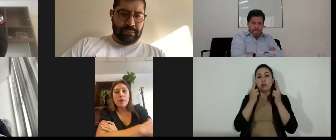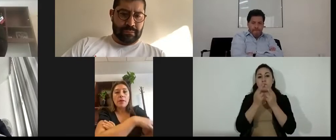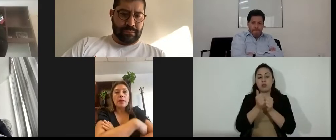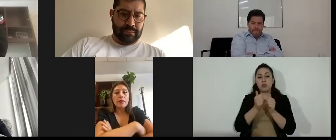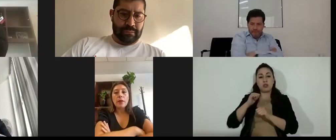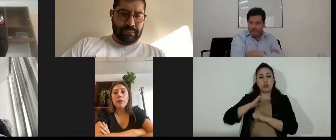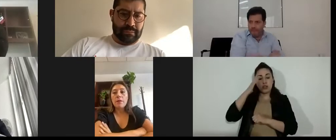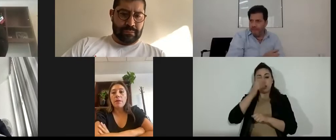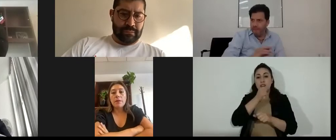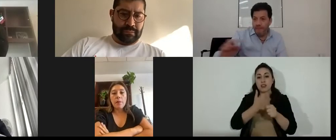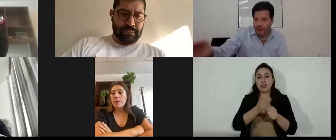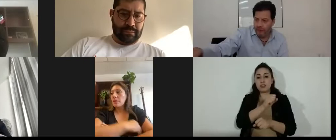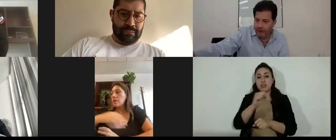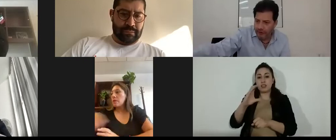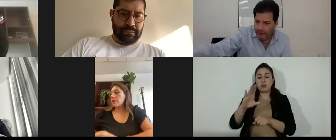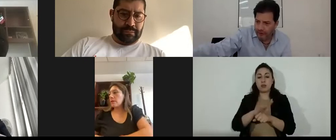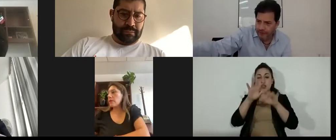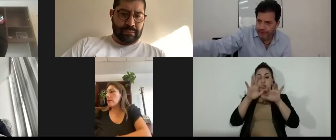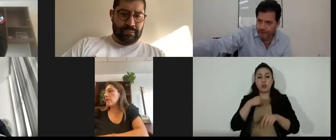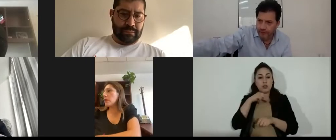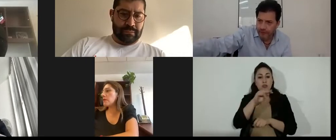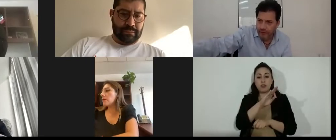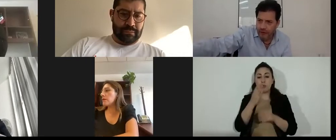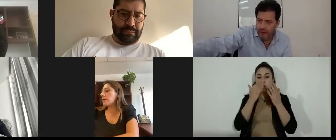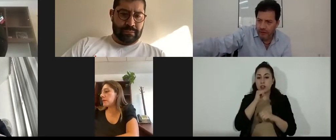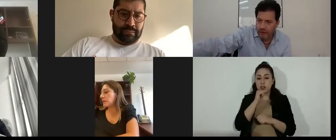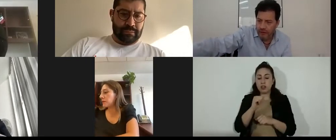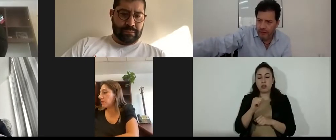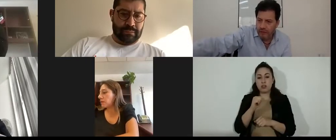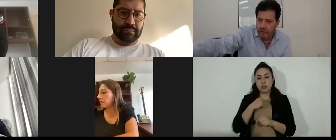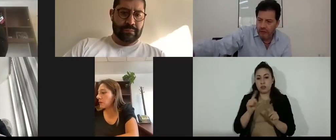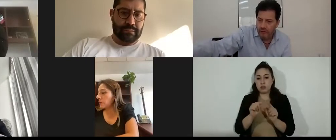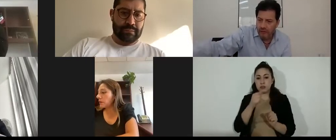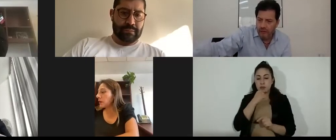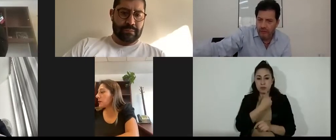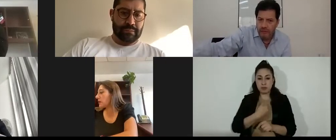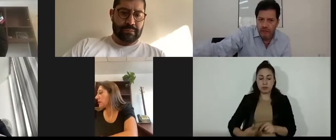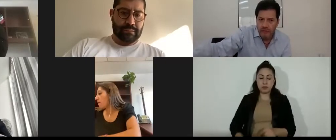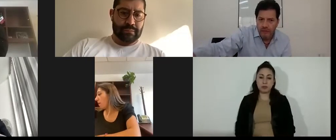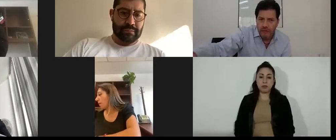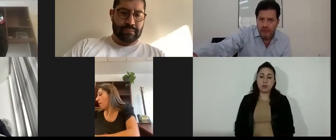no, en los documentos que nos mandaron no venía. Eso es cuanto, diputado presidente.